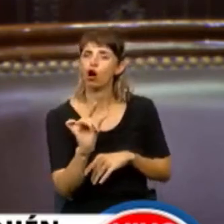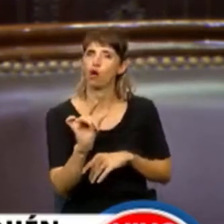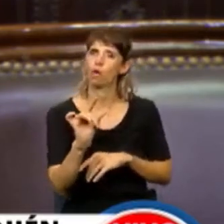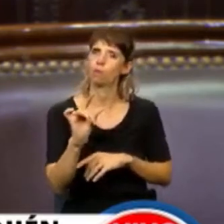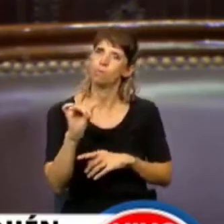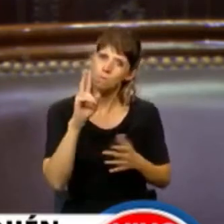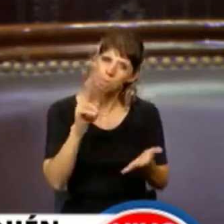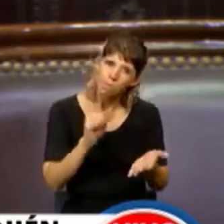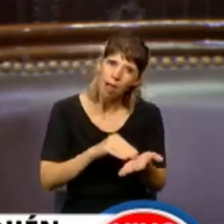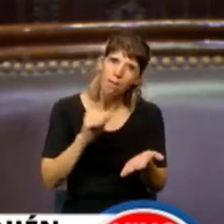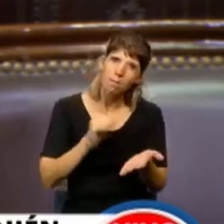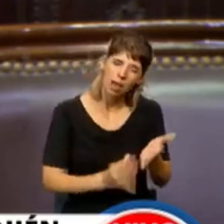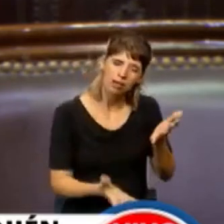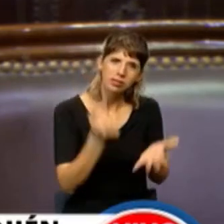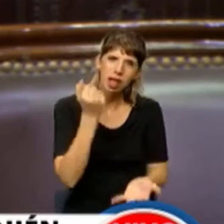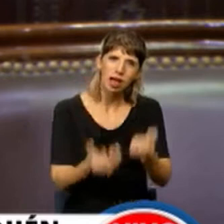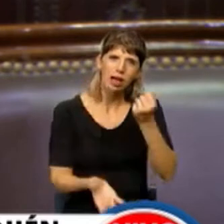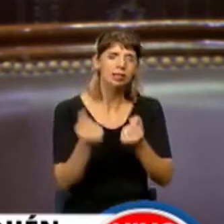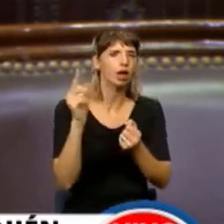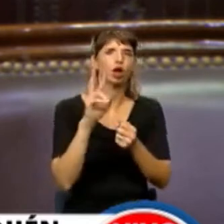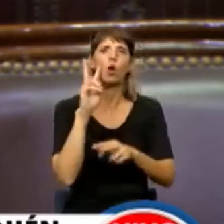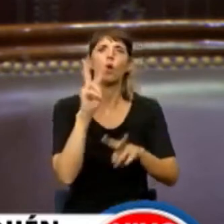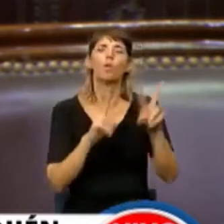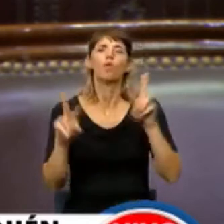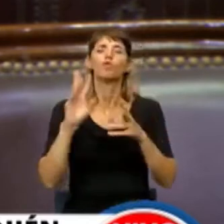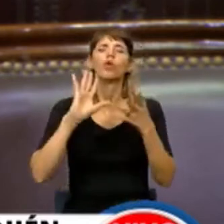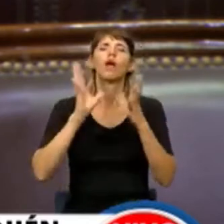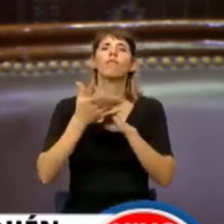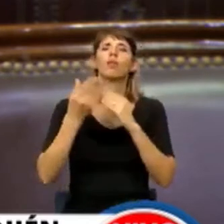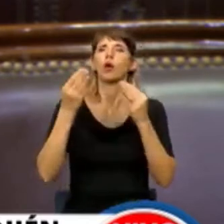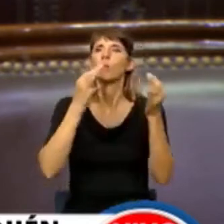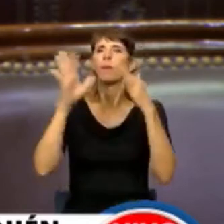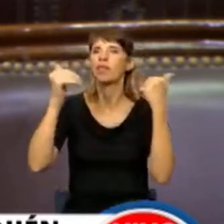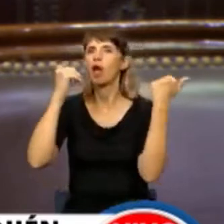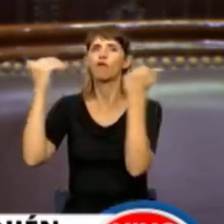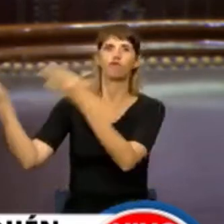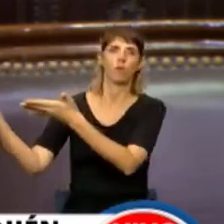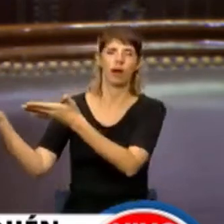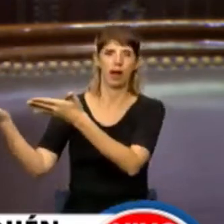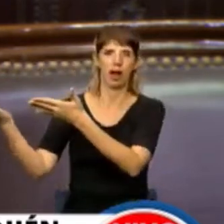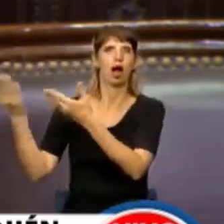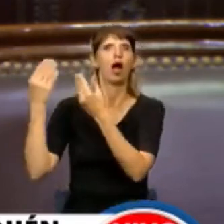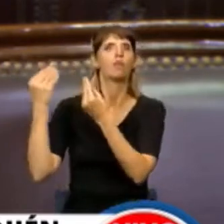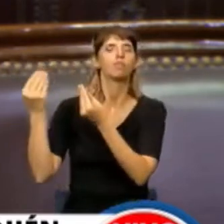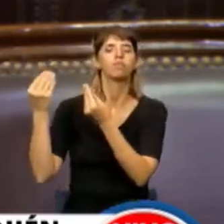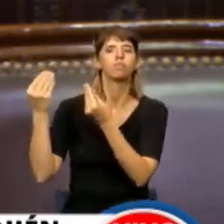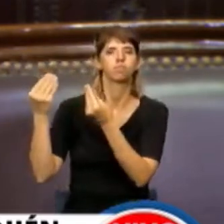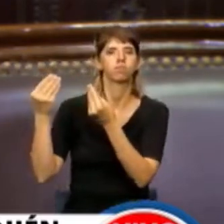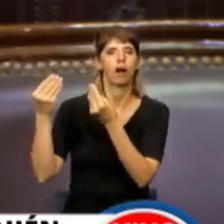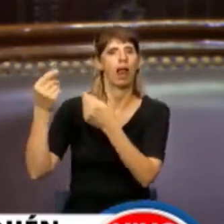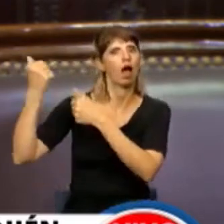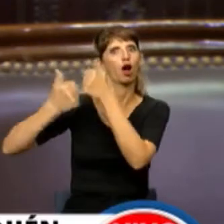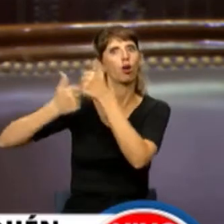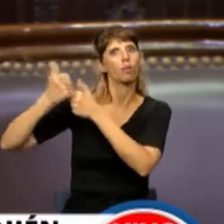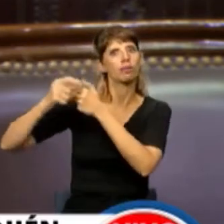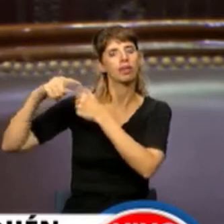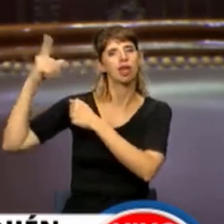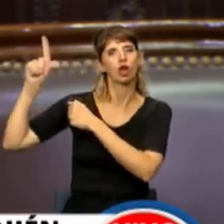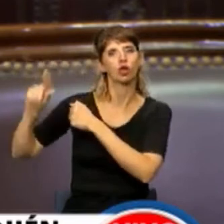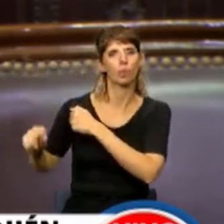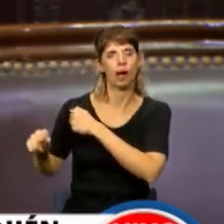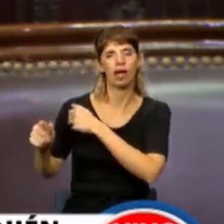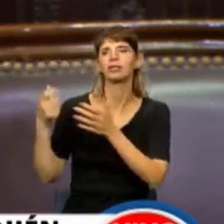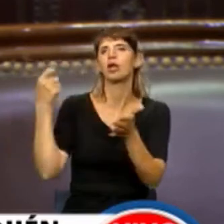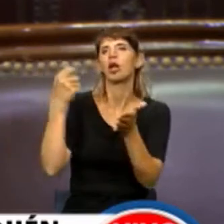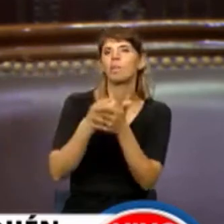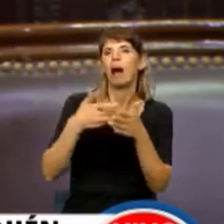realizar plataformas vinculadas a la exportación para poder salir con nuestro gas al mundo y para no ya pagar las barcazas que,